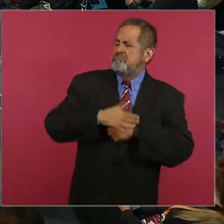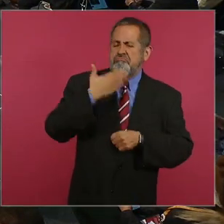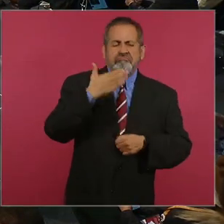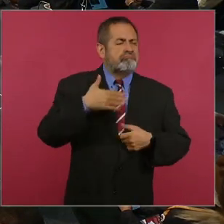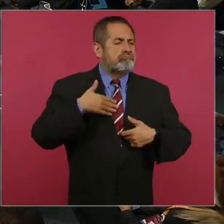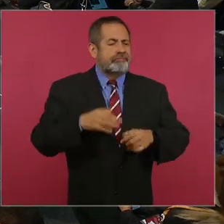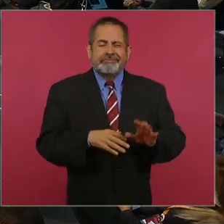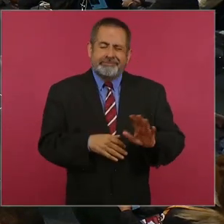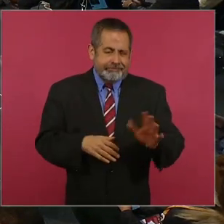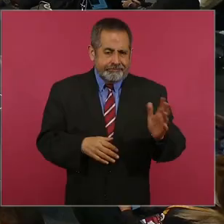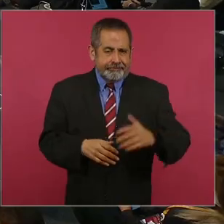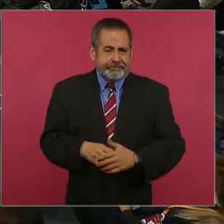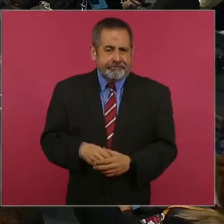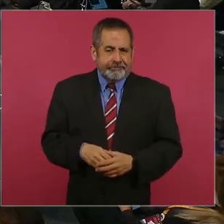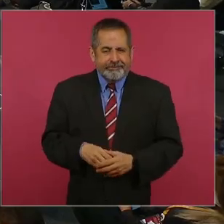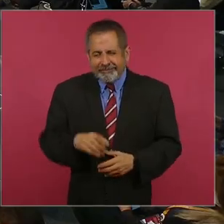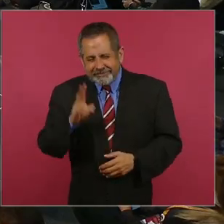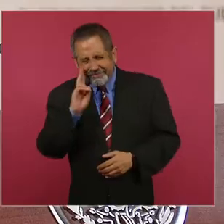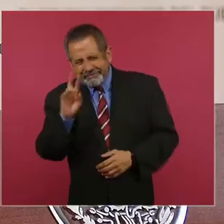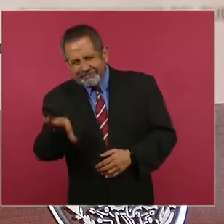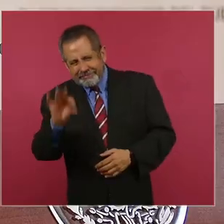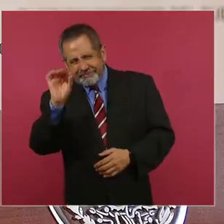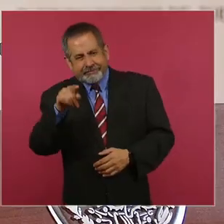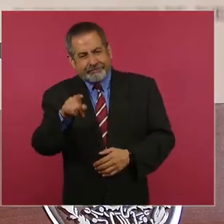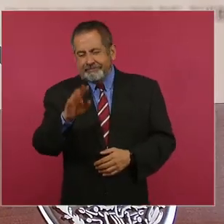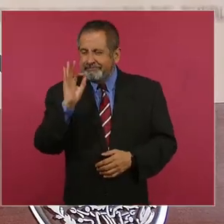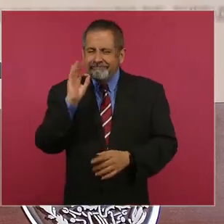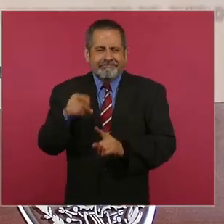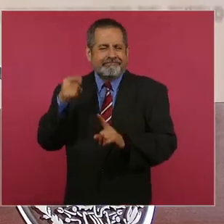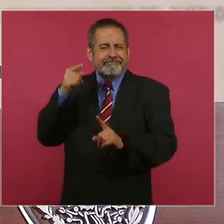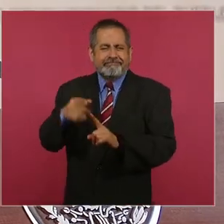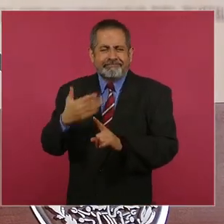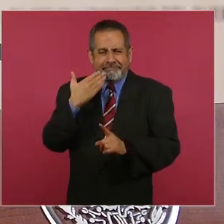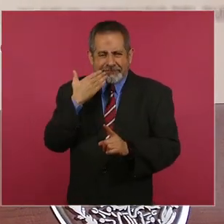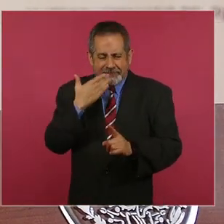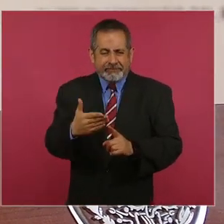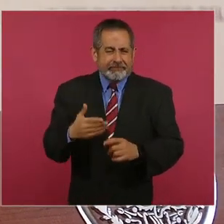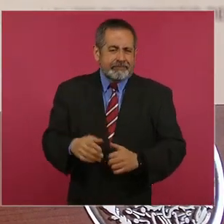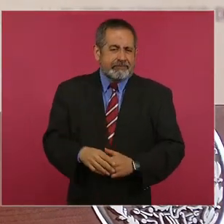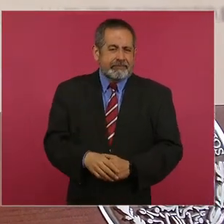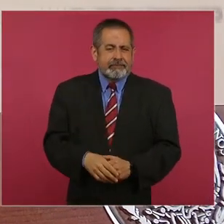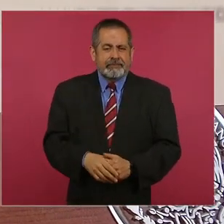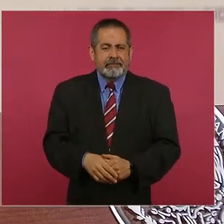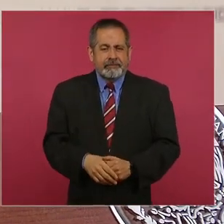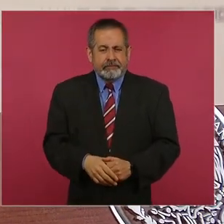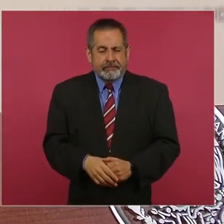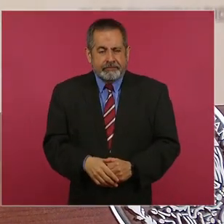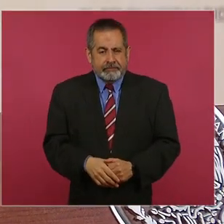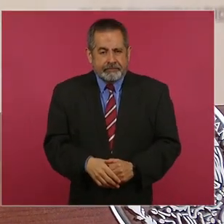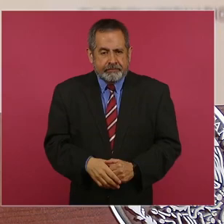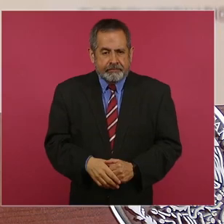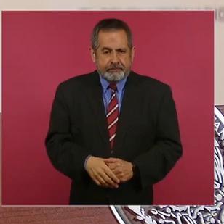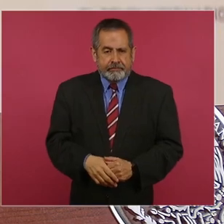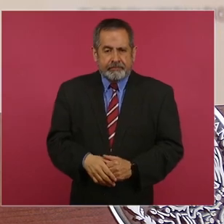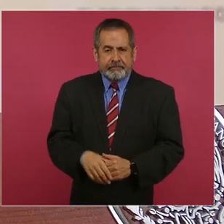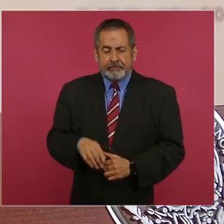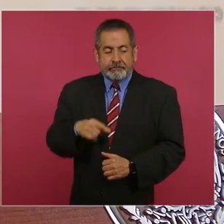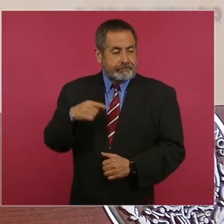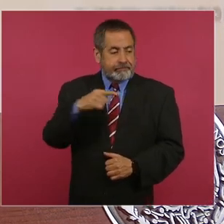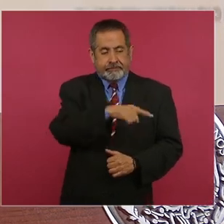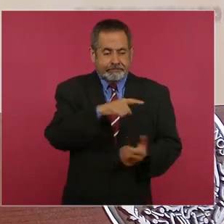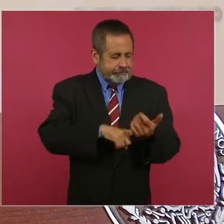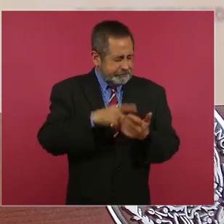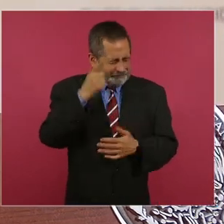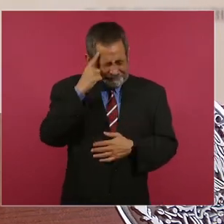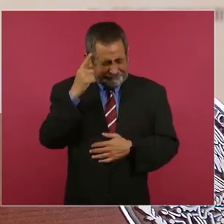a ver si de casualidad lo encuentras porque es no no es fácil es una mentalidad